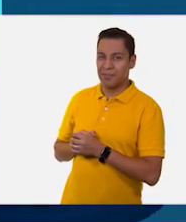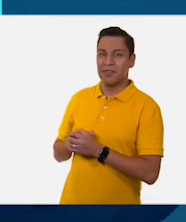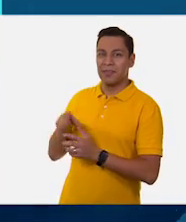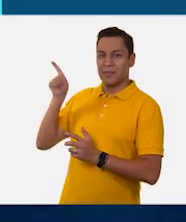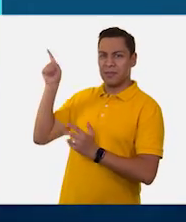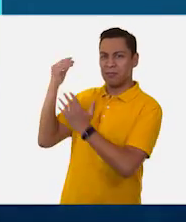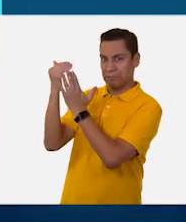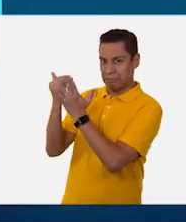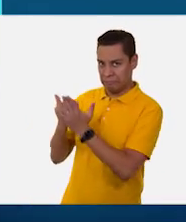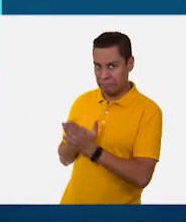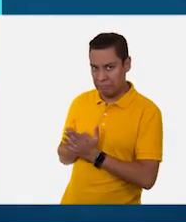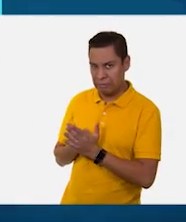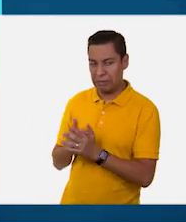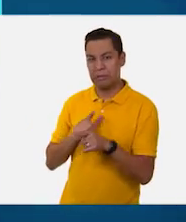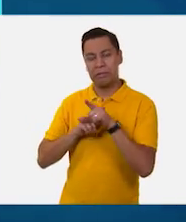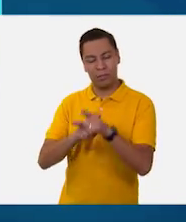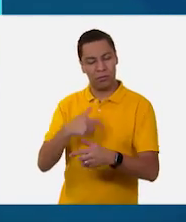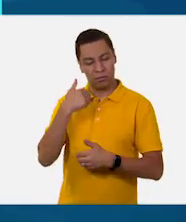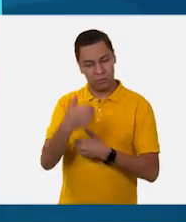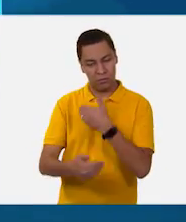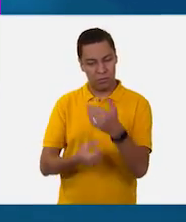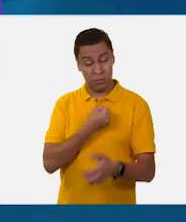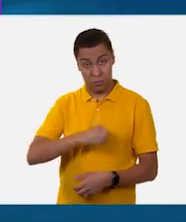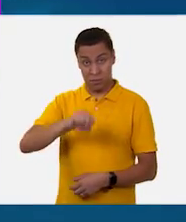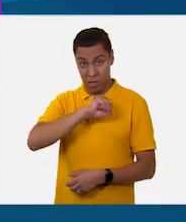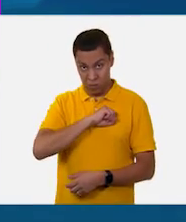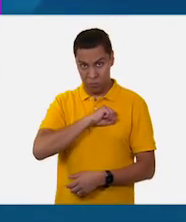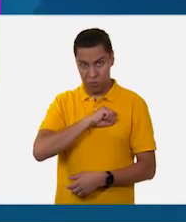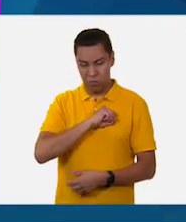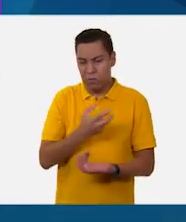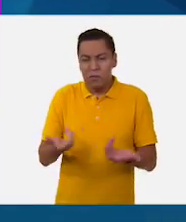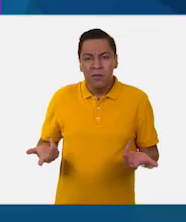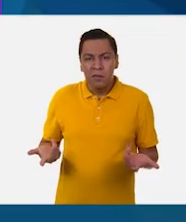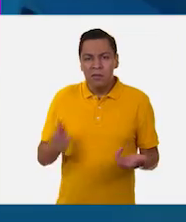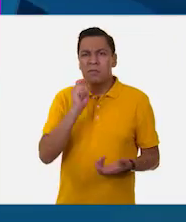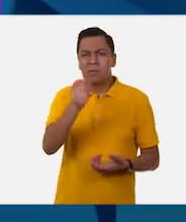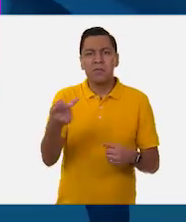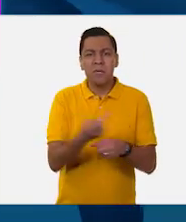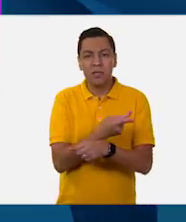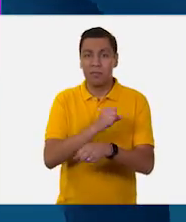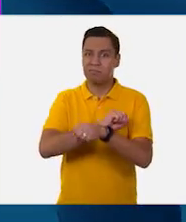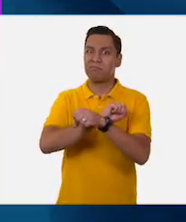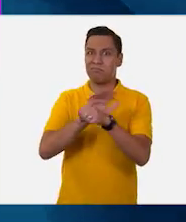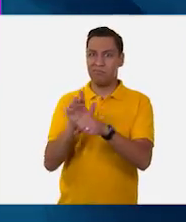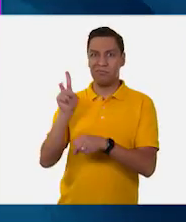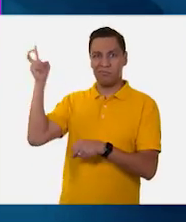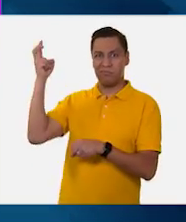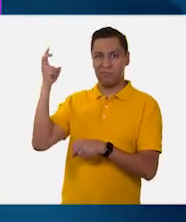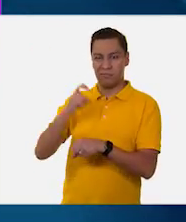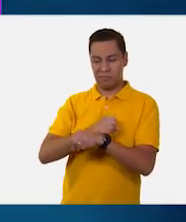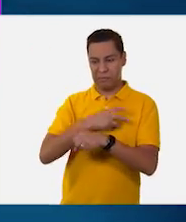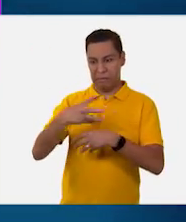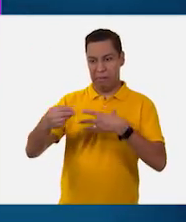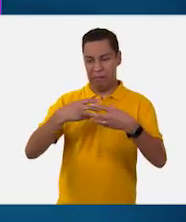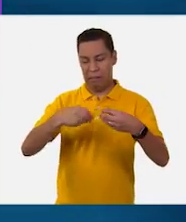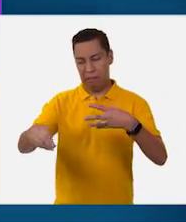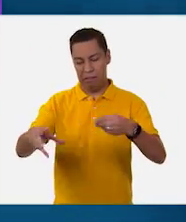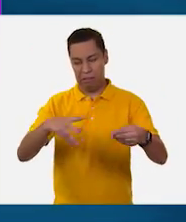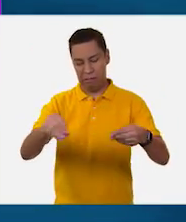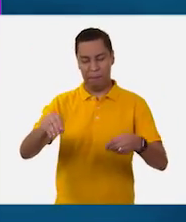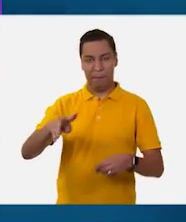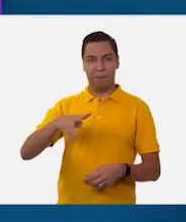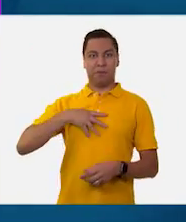Buenas prácticas para seguir adelante. Como todos sabemos, la COVID-19 es una enfermedad que se contagia muy fácilmente entre